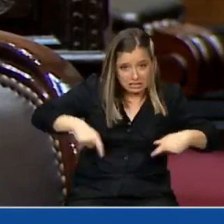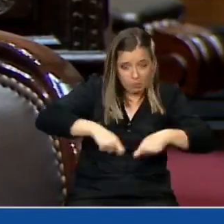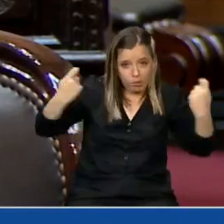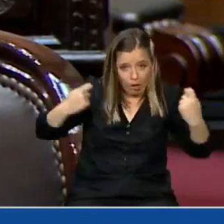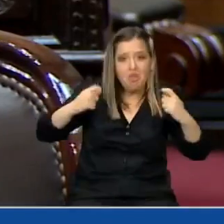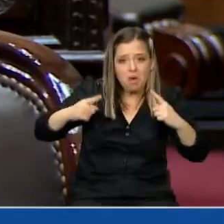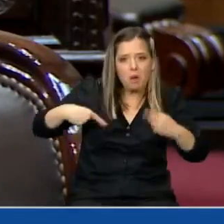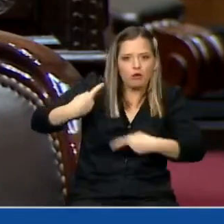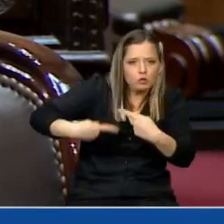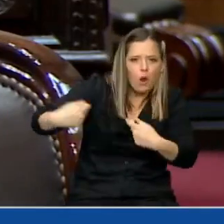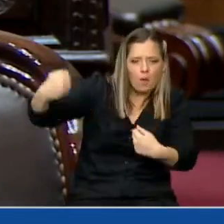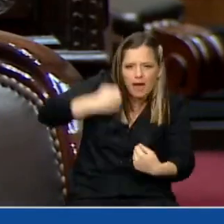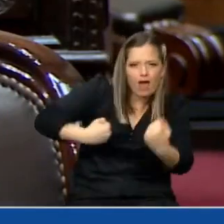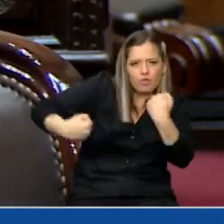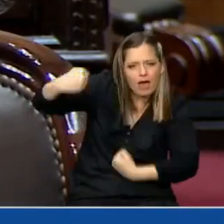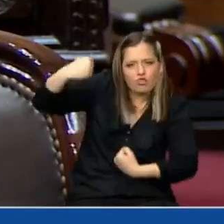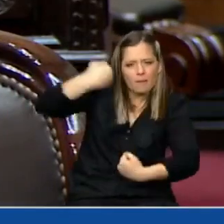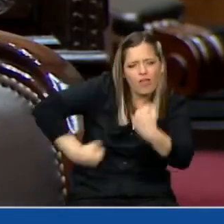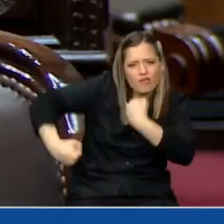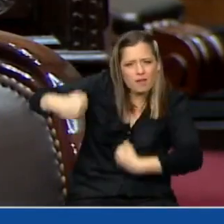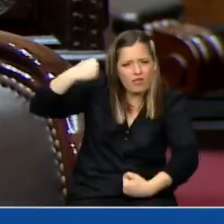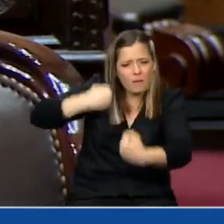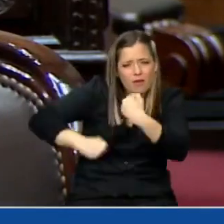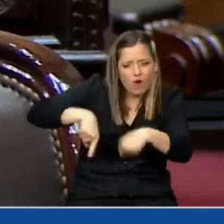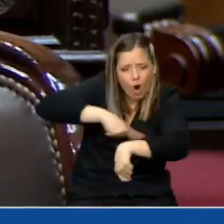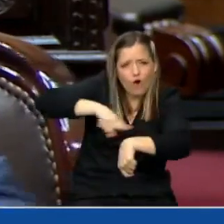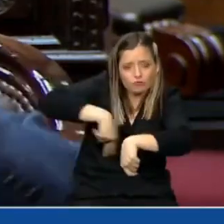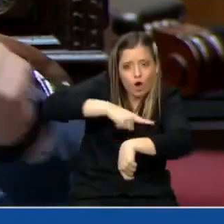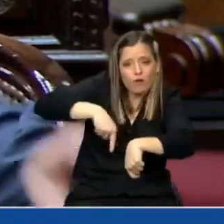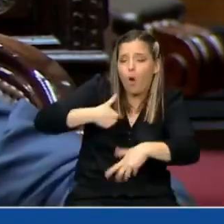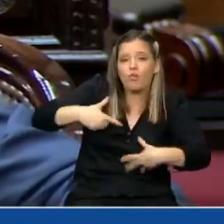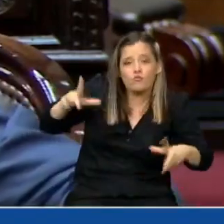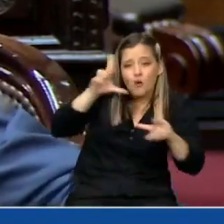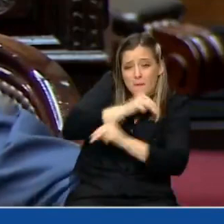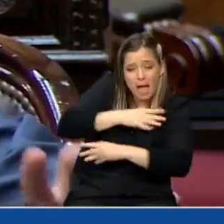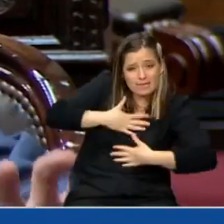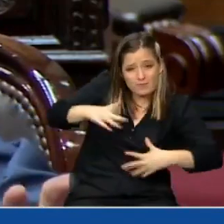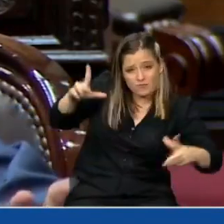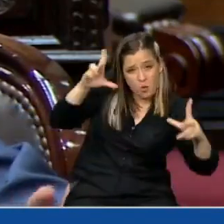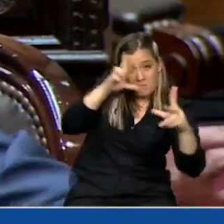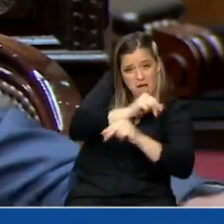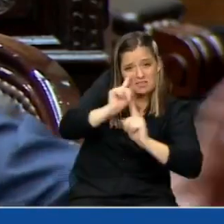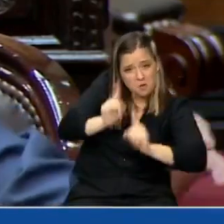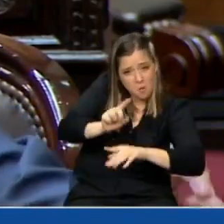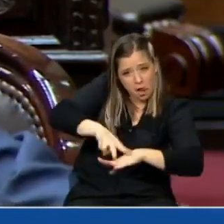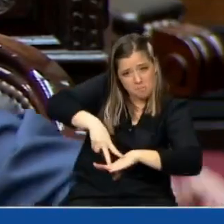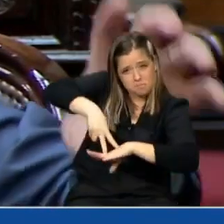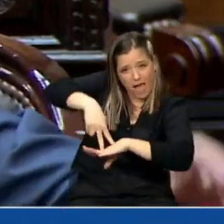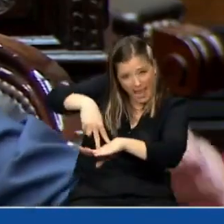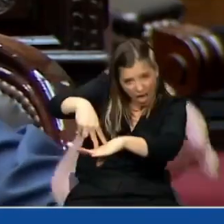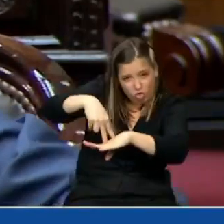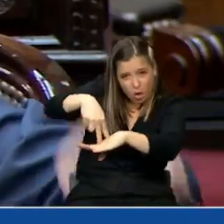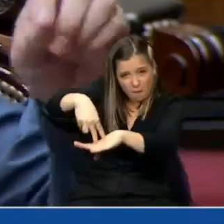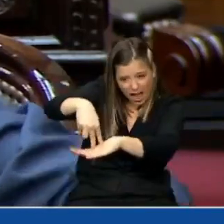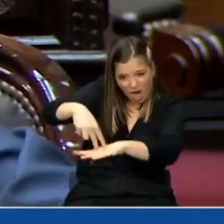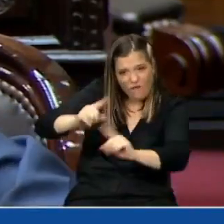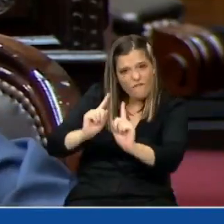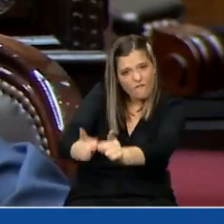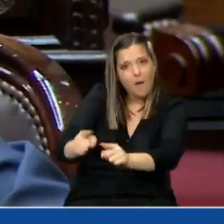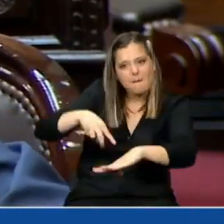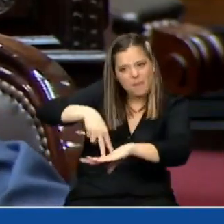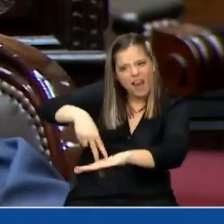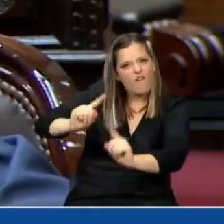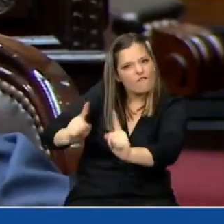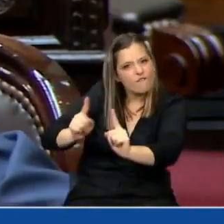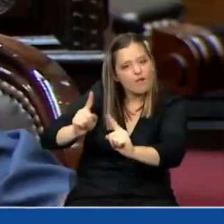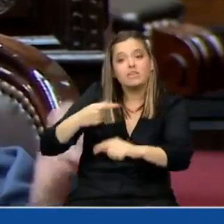Horas y horas. Y cuando no dabas más y te dejaban parado como te sacaban de la camilla de la tortura, horas parado, y cuando te